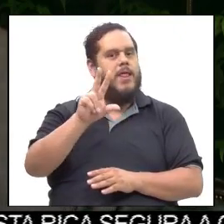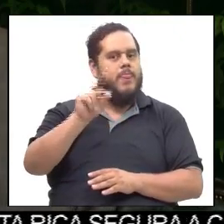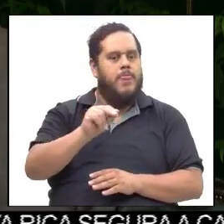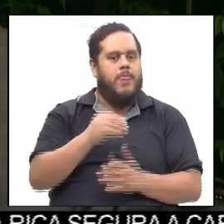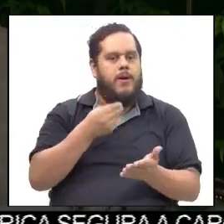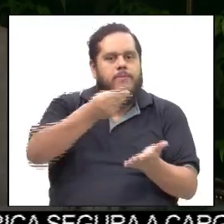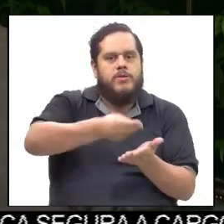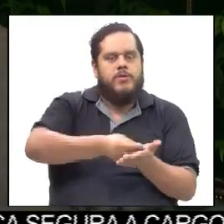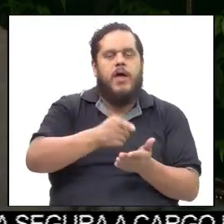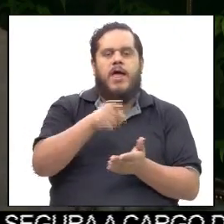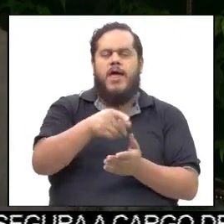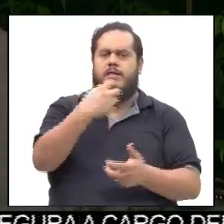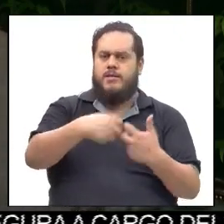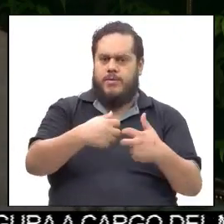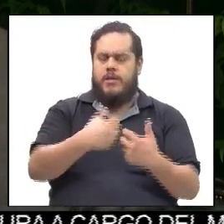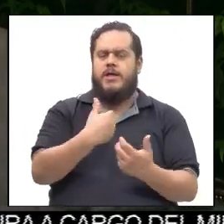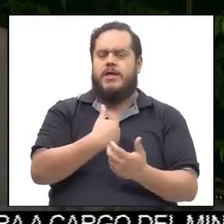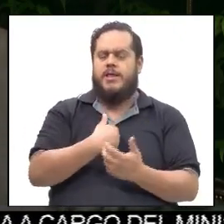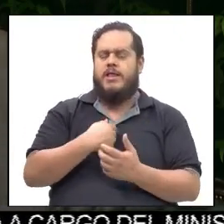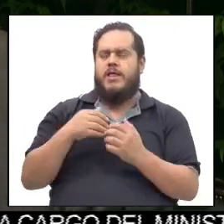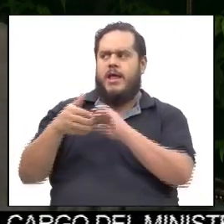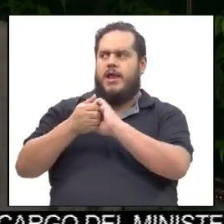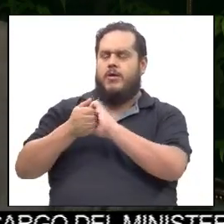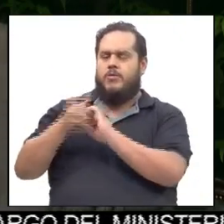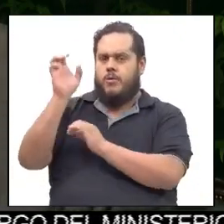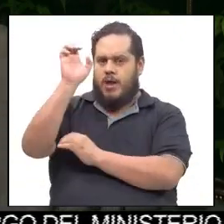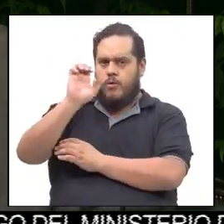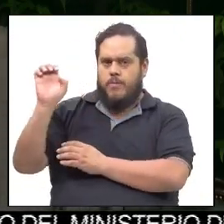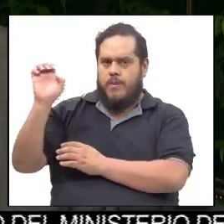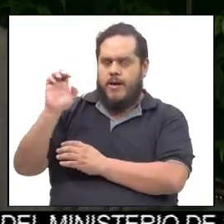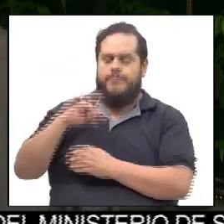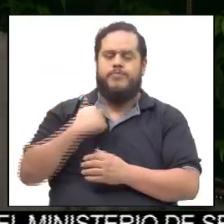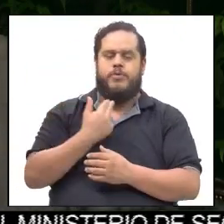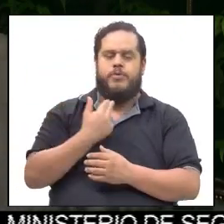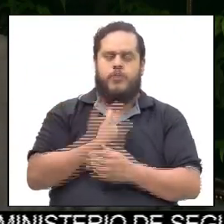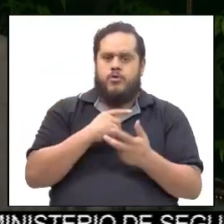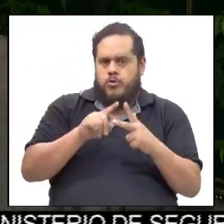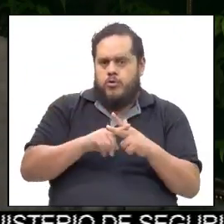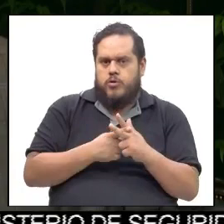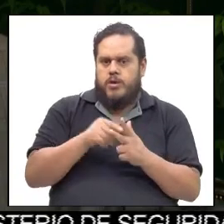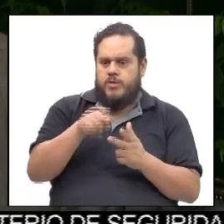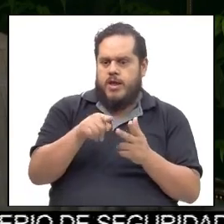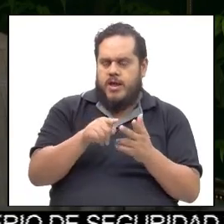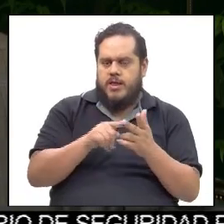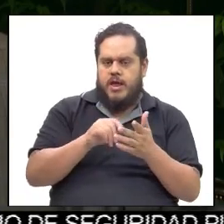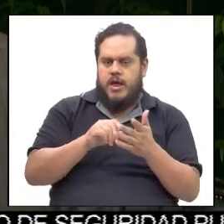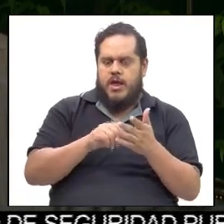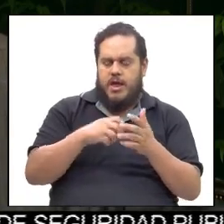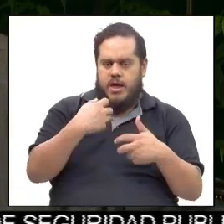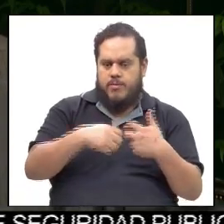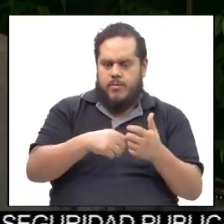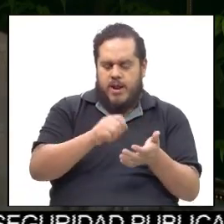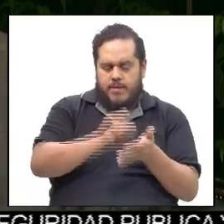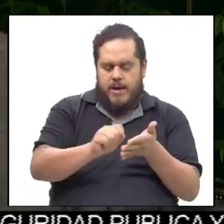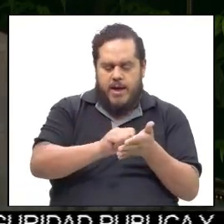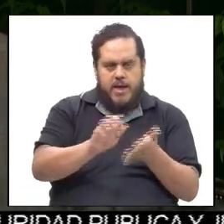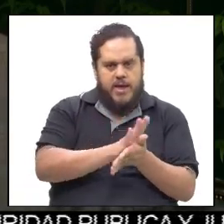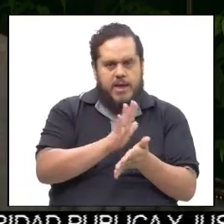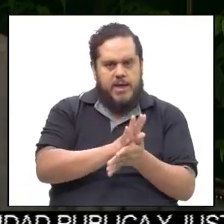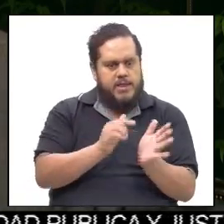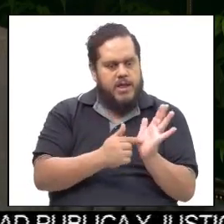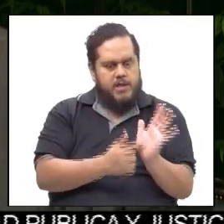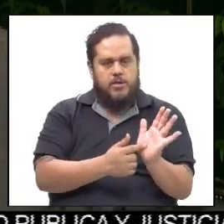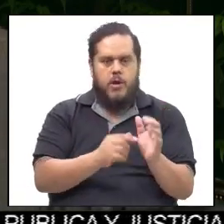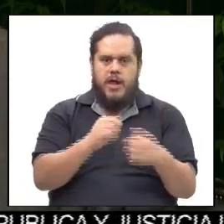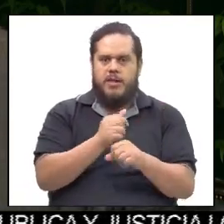es el problema que tiene la Unión Europea. Y entonces nosotros corregimos ese problema en el texto, hacemos eso